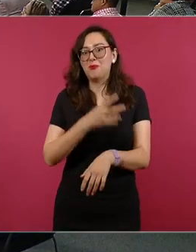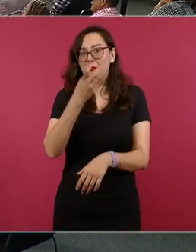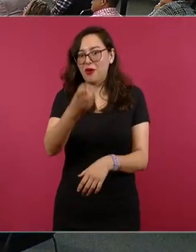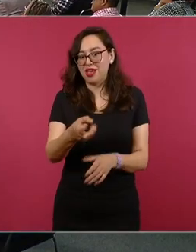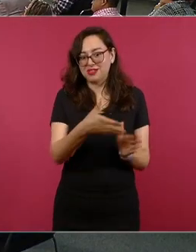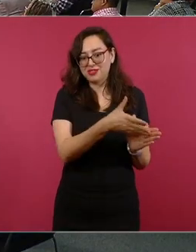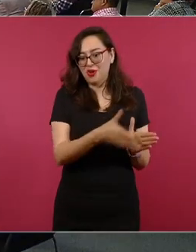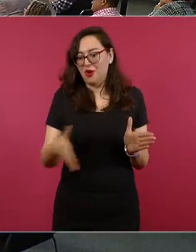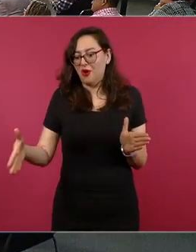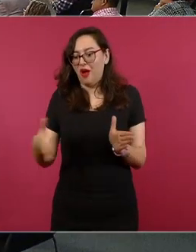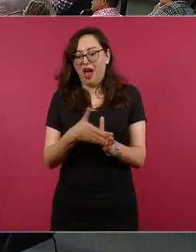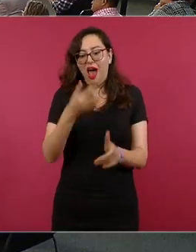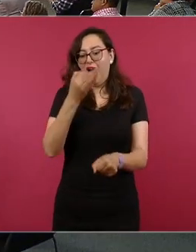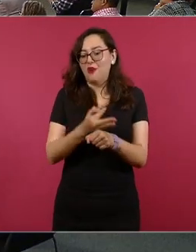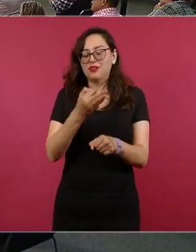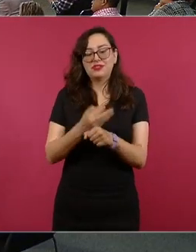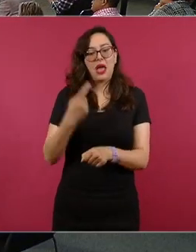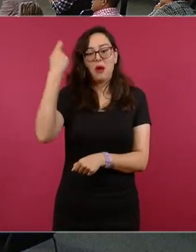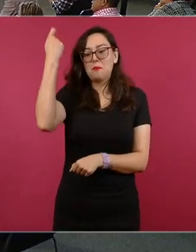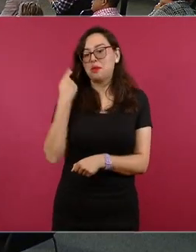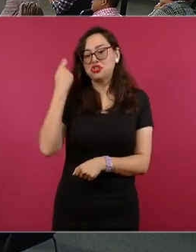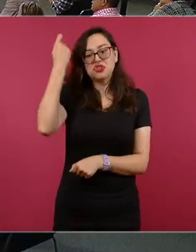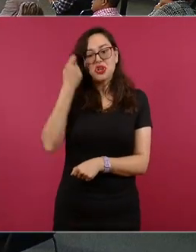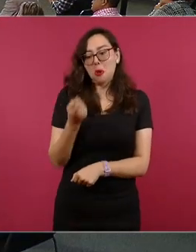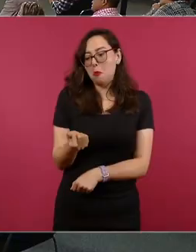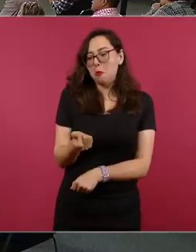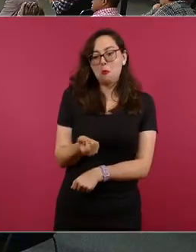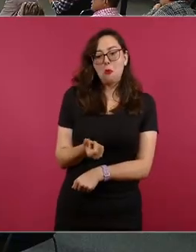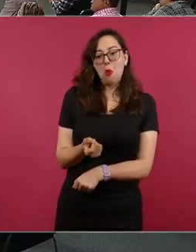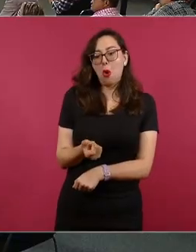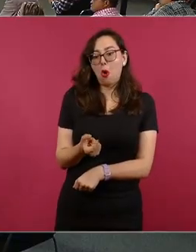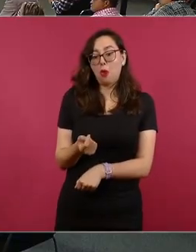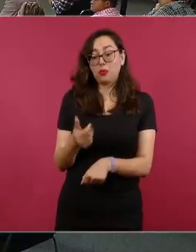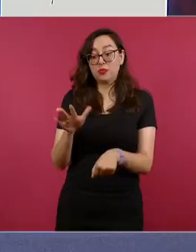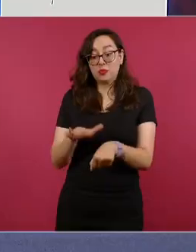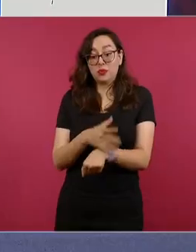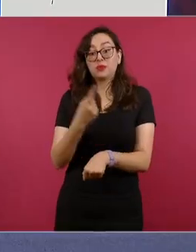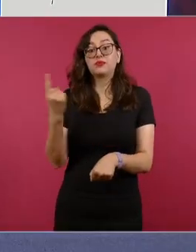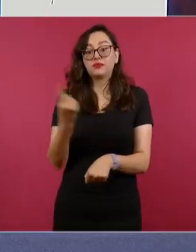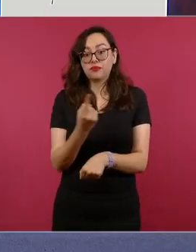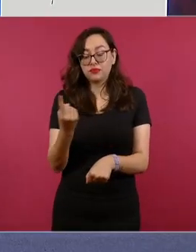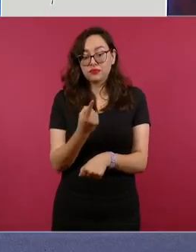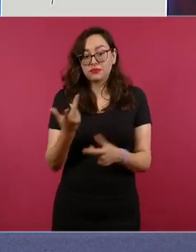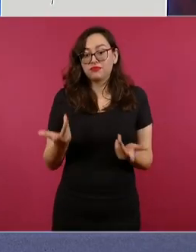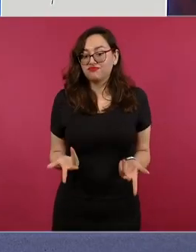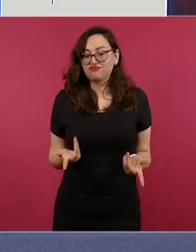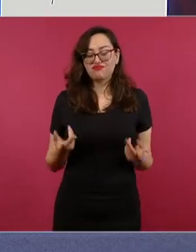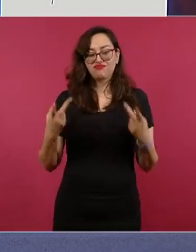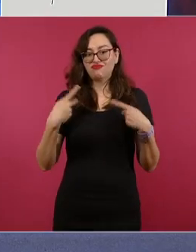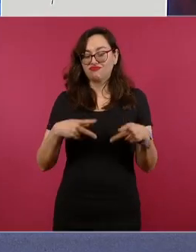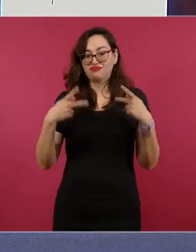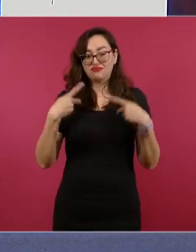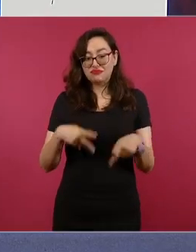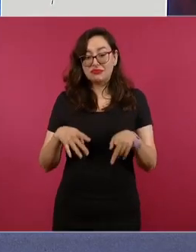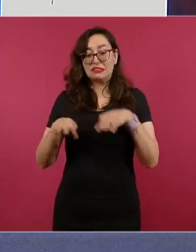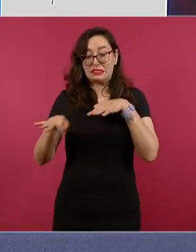pensión, casi nadie alcanzaba a lograr estas semanas de cotizaciones muy alto,